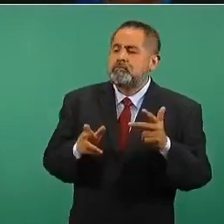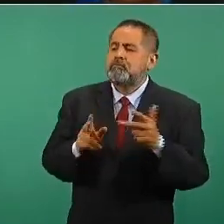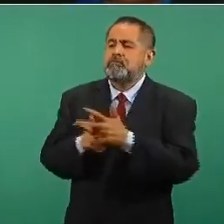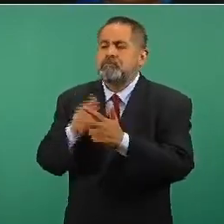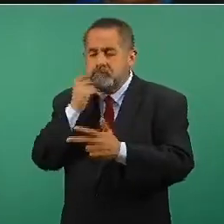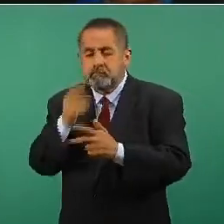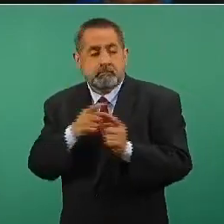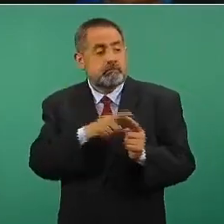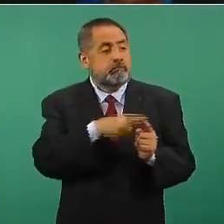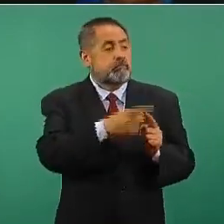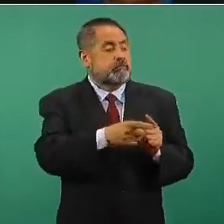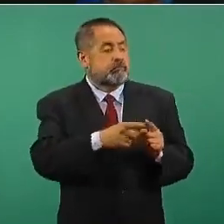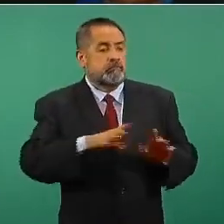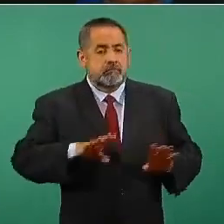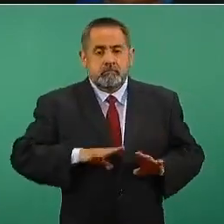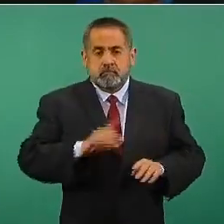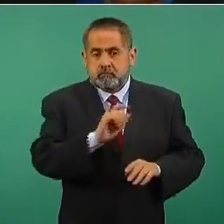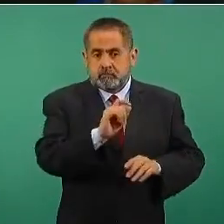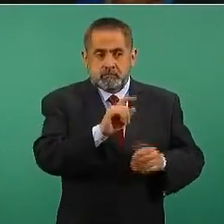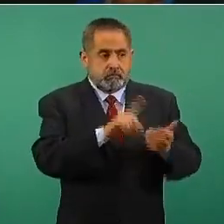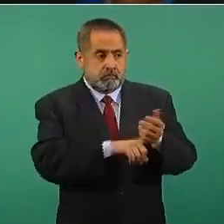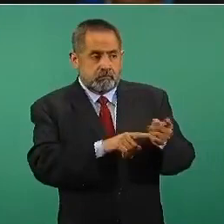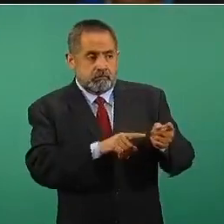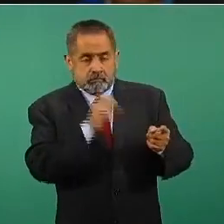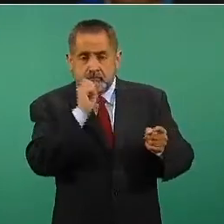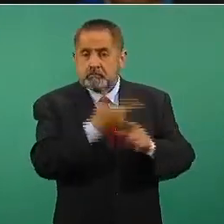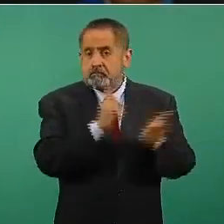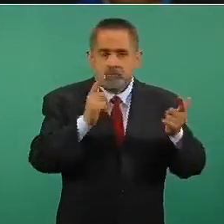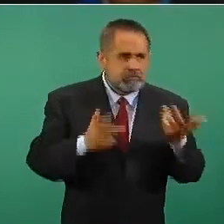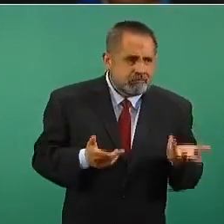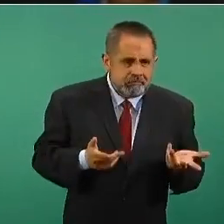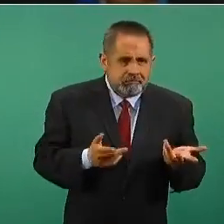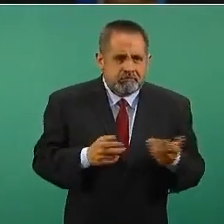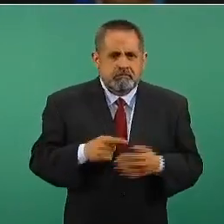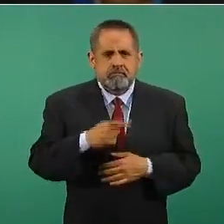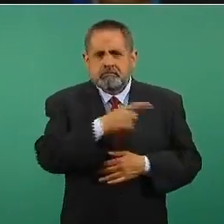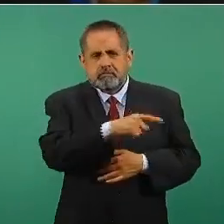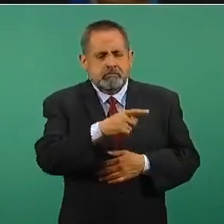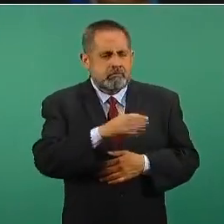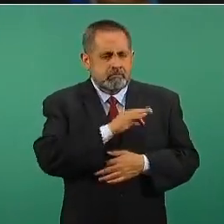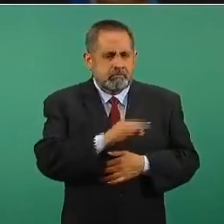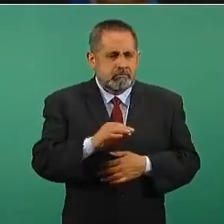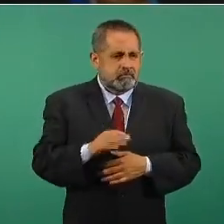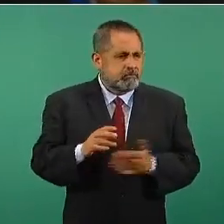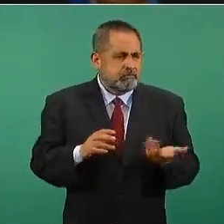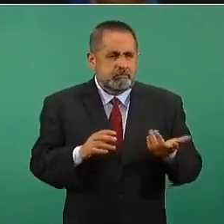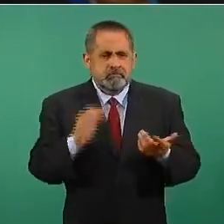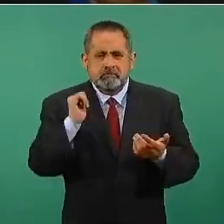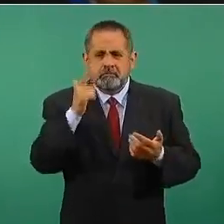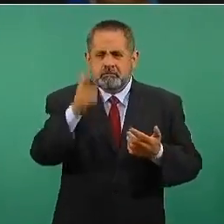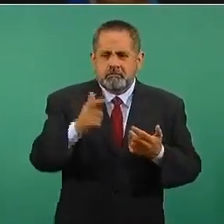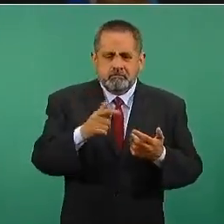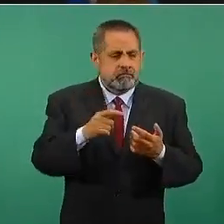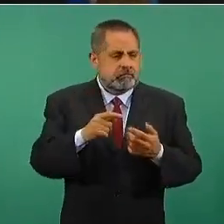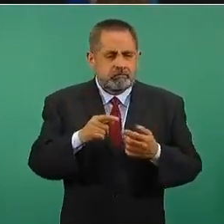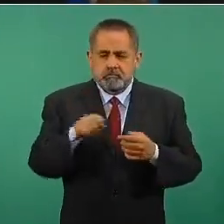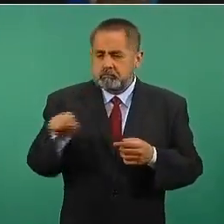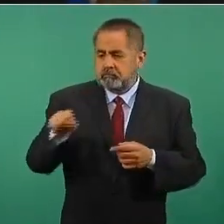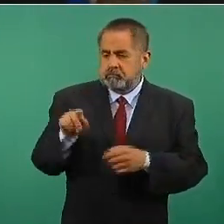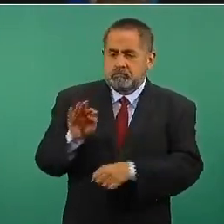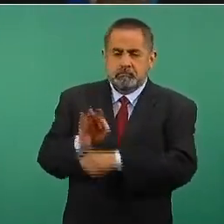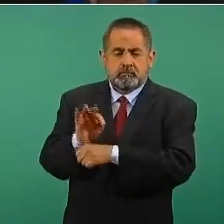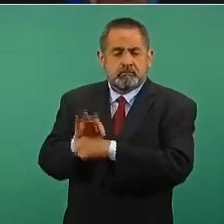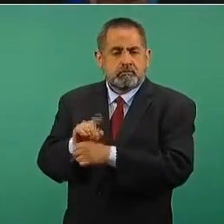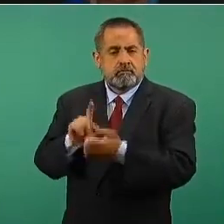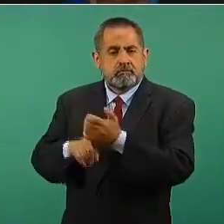también lo ayuda, está en libertad. Ellos han apelado incluso a preguntar si podrían ser aptos a algún tipo de visa de protección